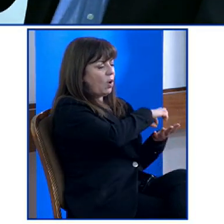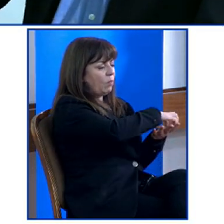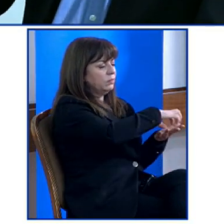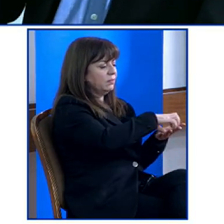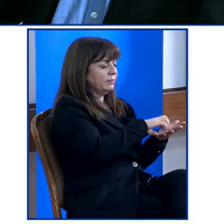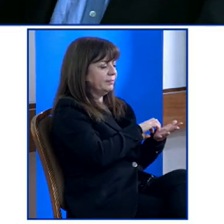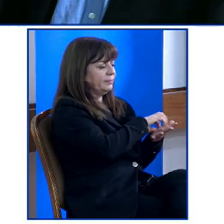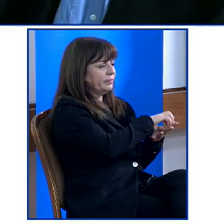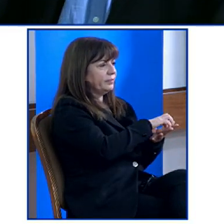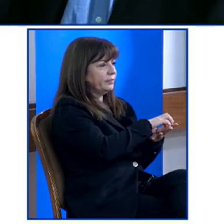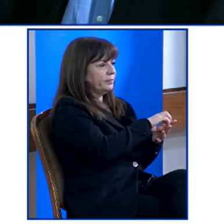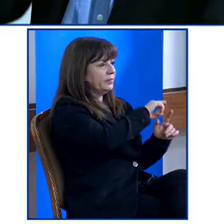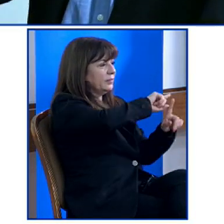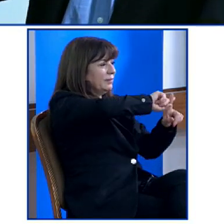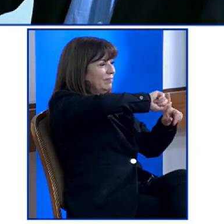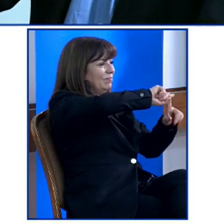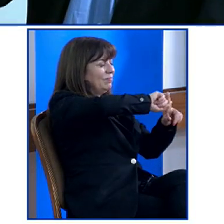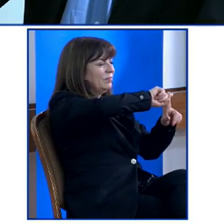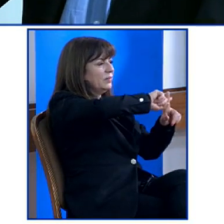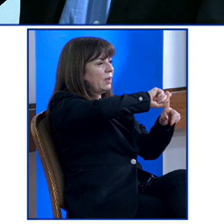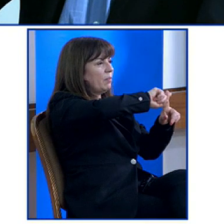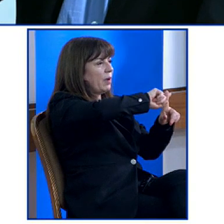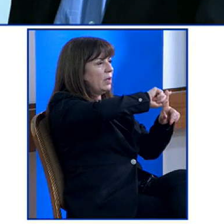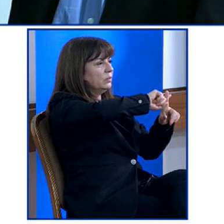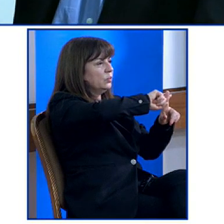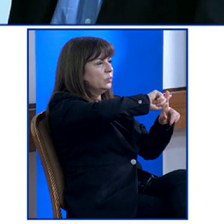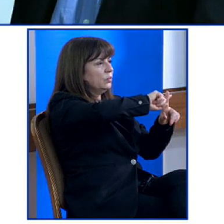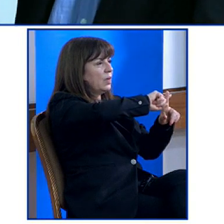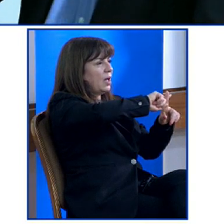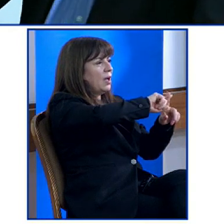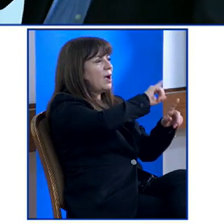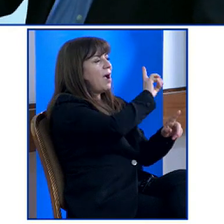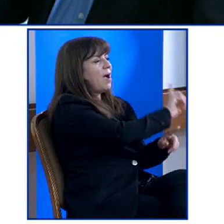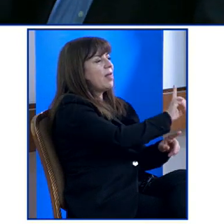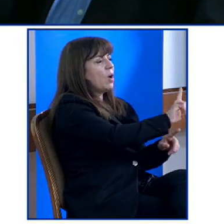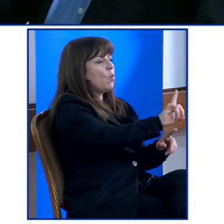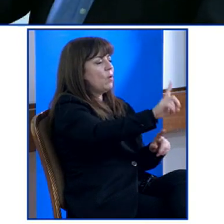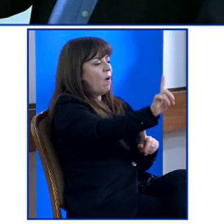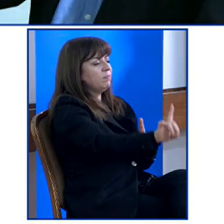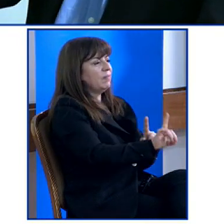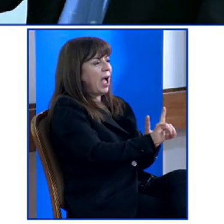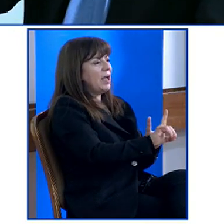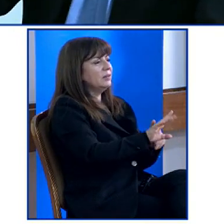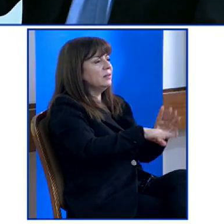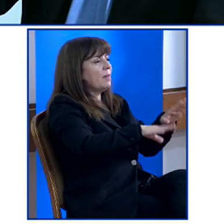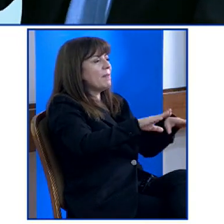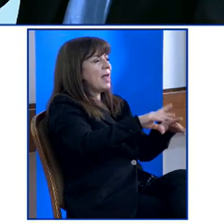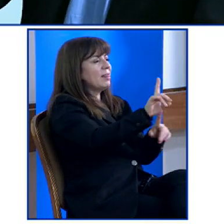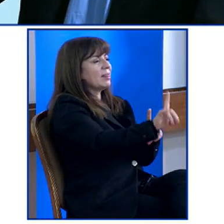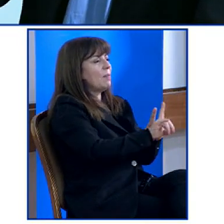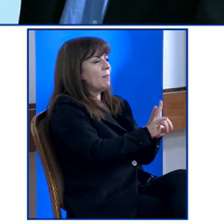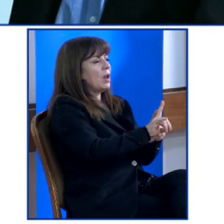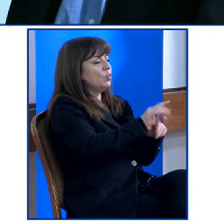La temperatura se asignó según a cada paciente según la temperatura de ese día.